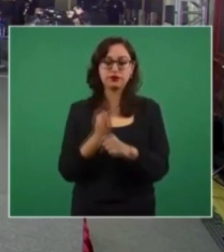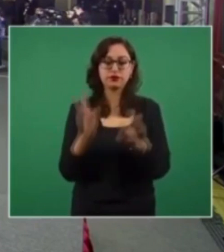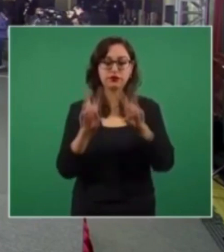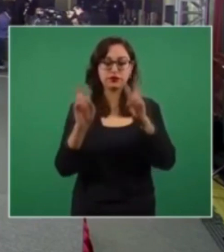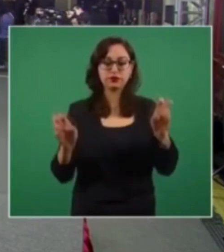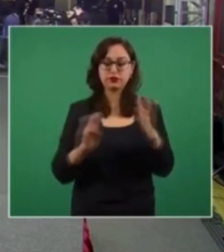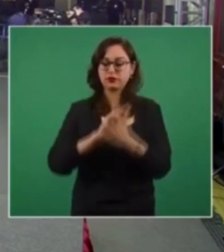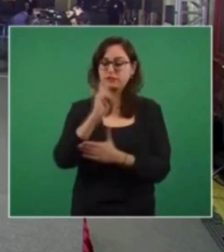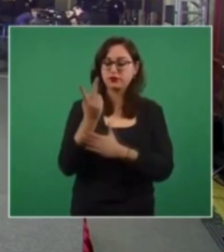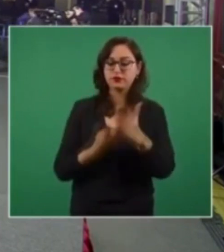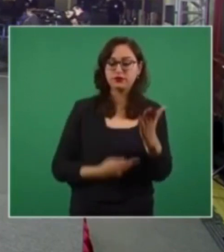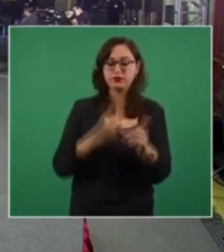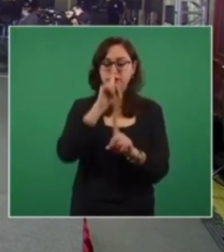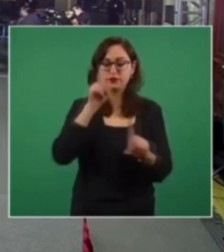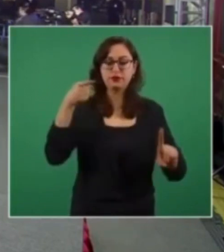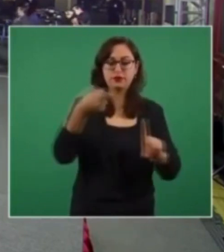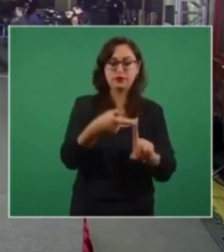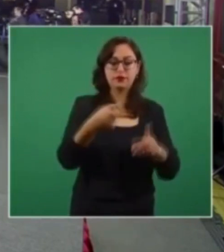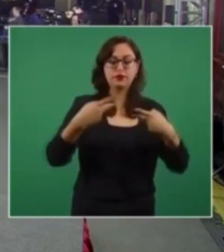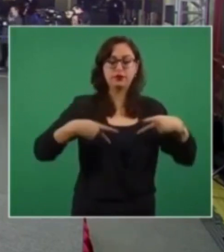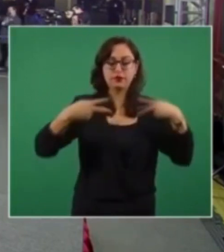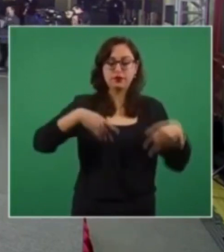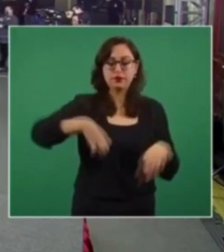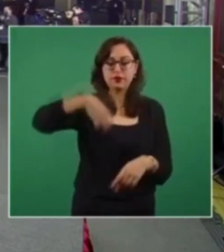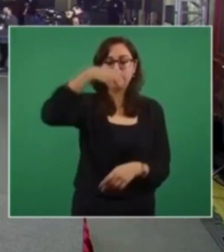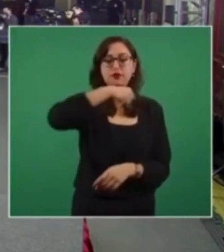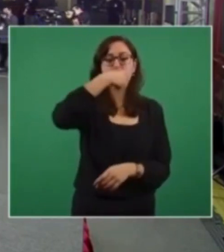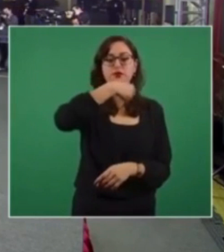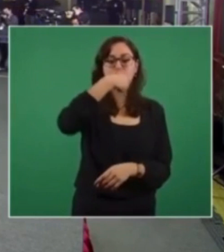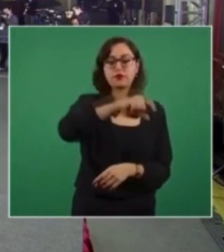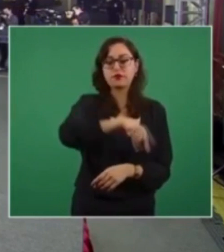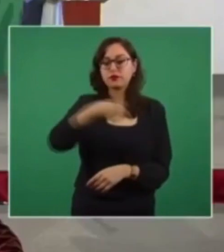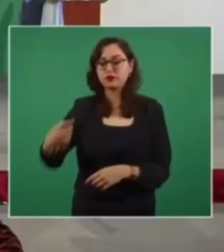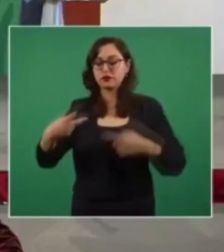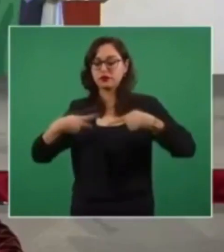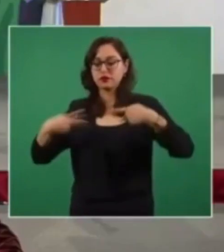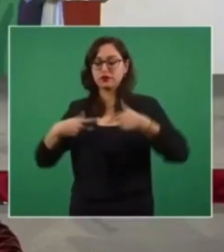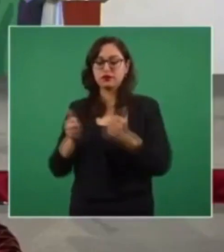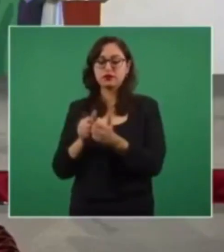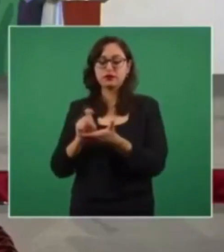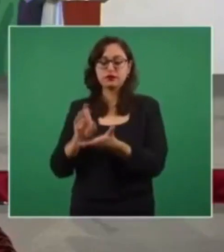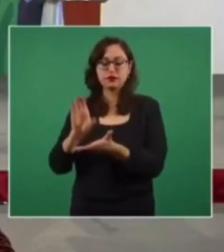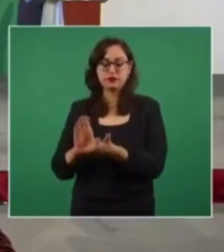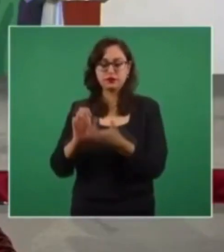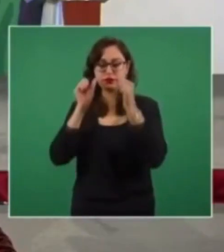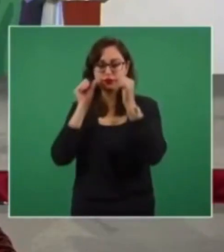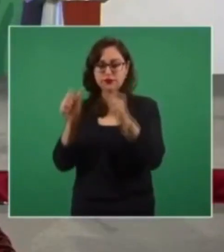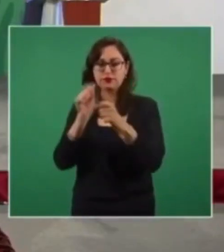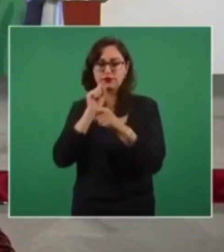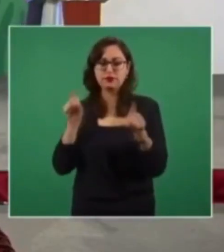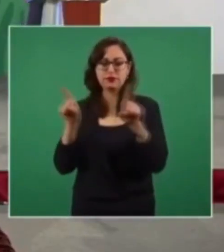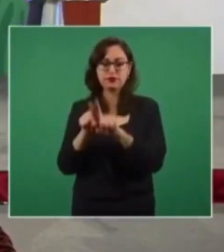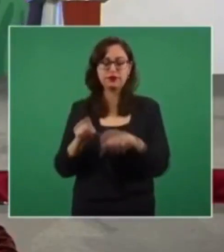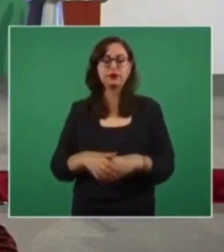pensión para adultos mayores y la pensión para las personas con discapacidad